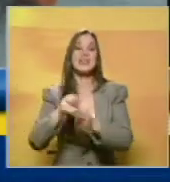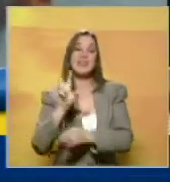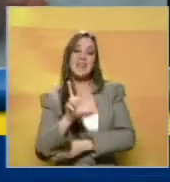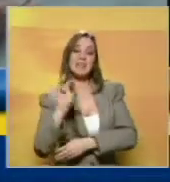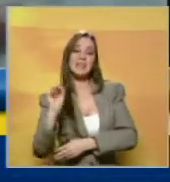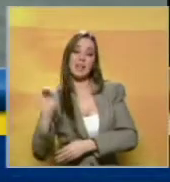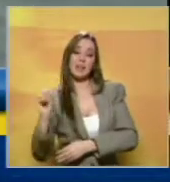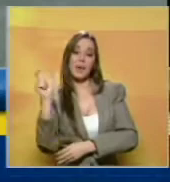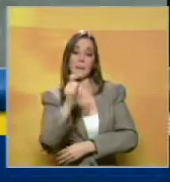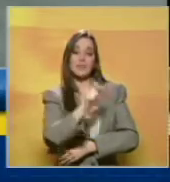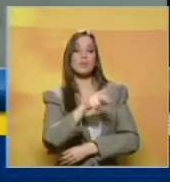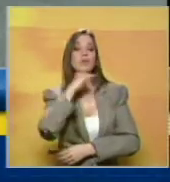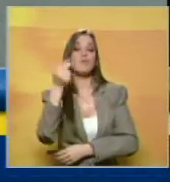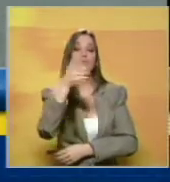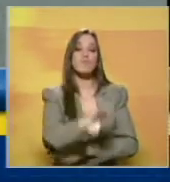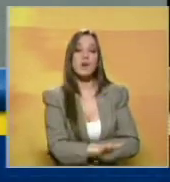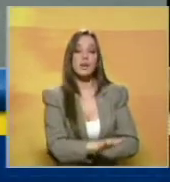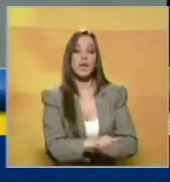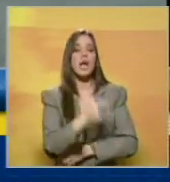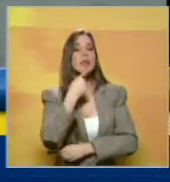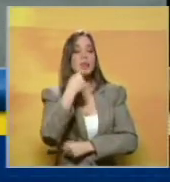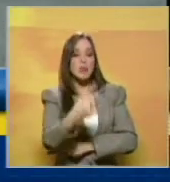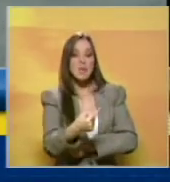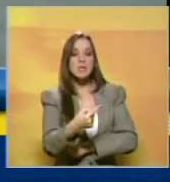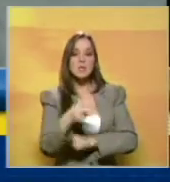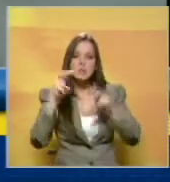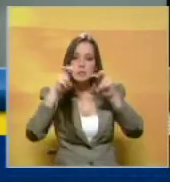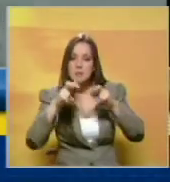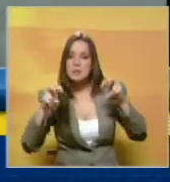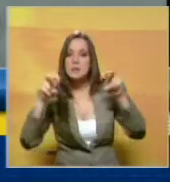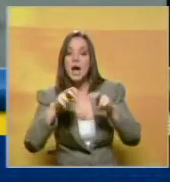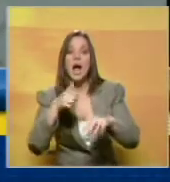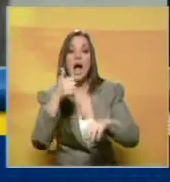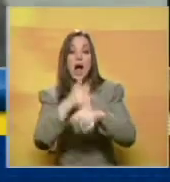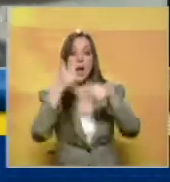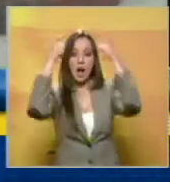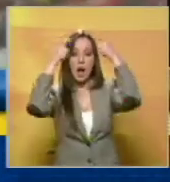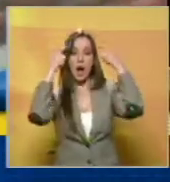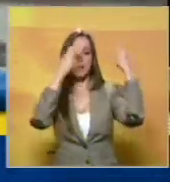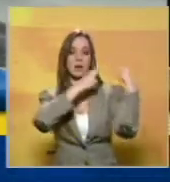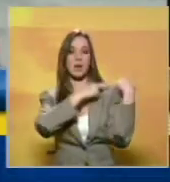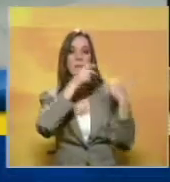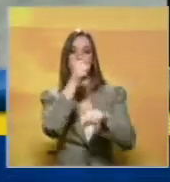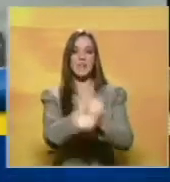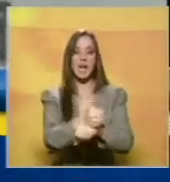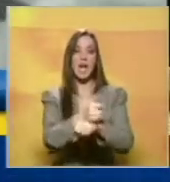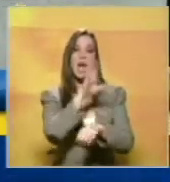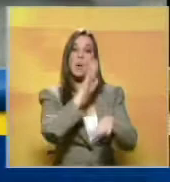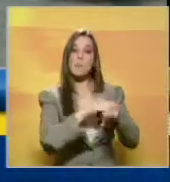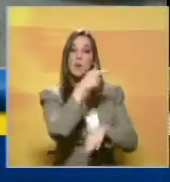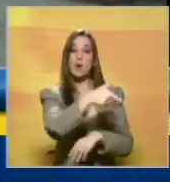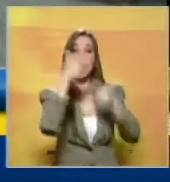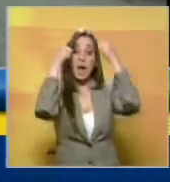personas, revelaron hoy que estudian acusar de homicidio al capitán por decisiones erradas. Según los